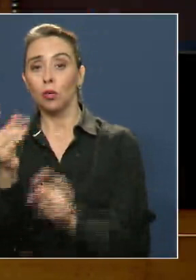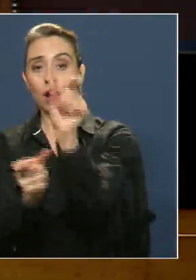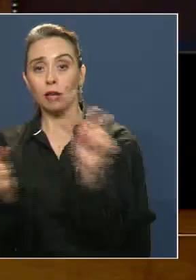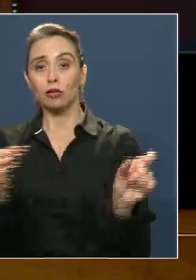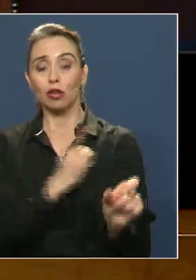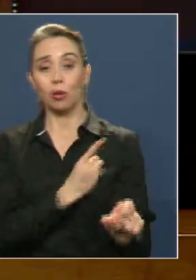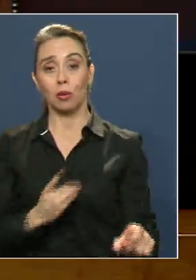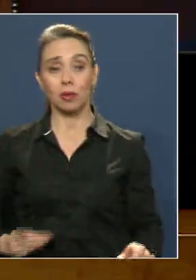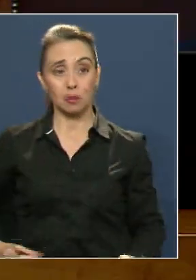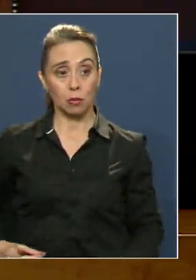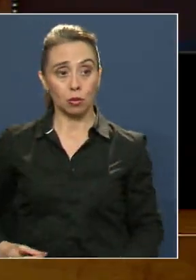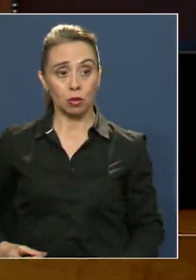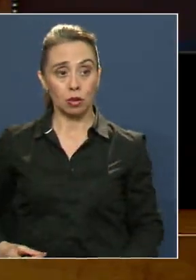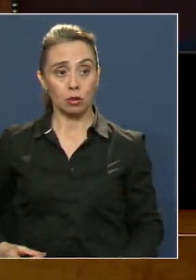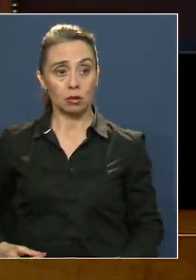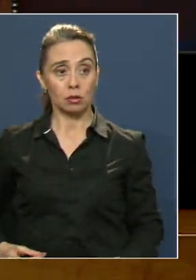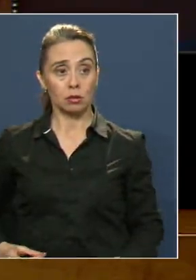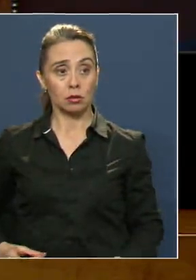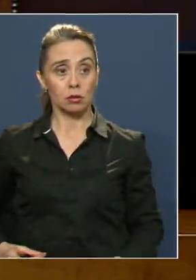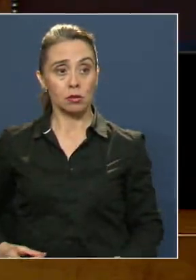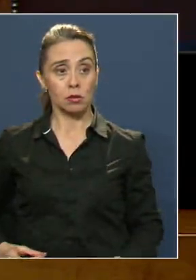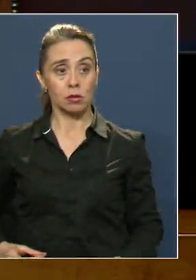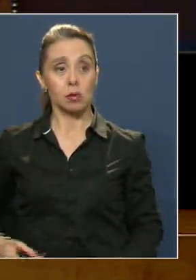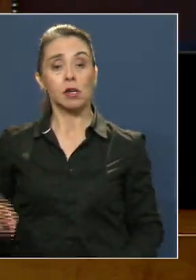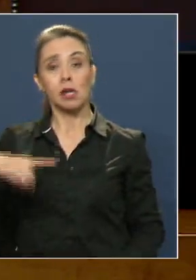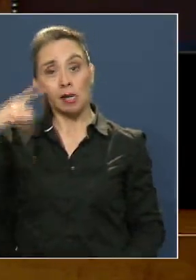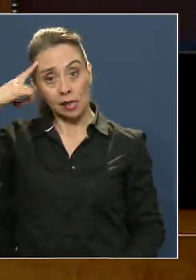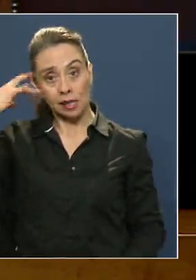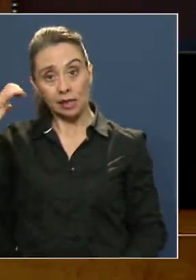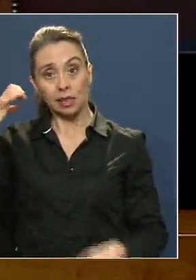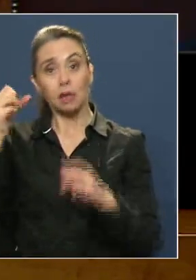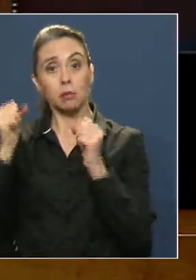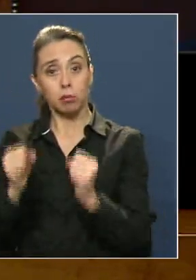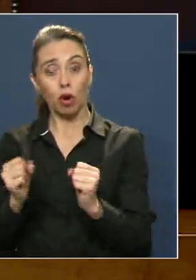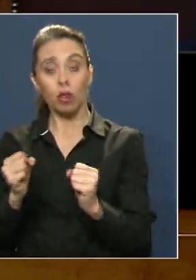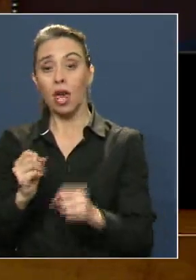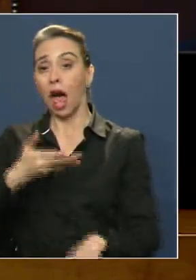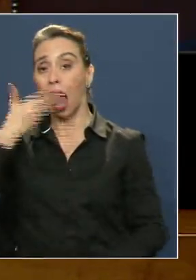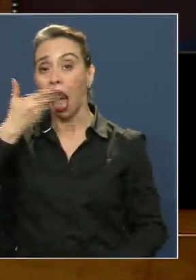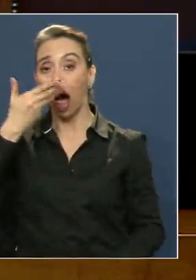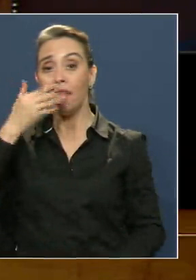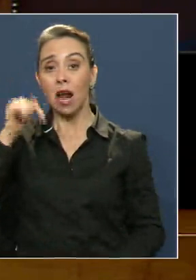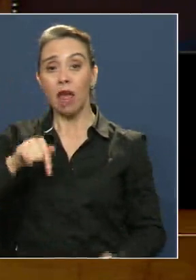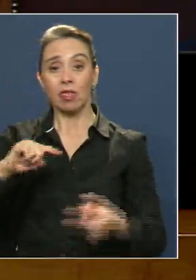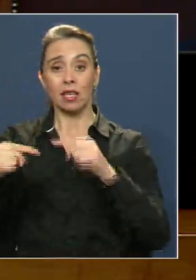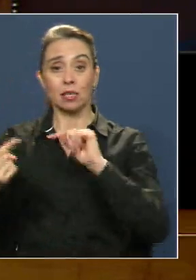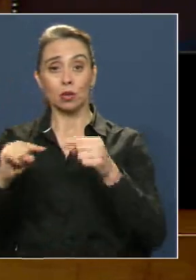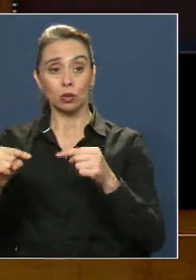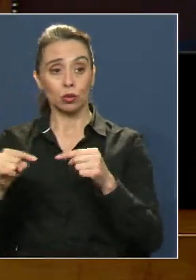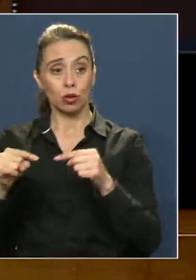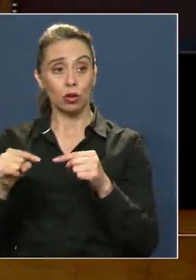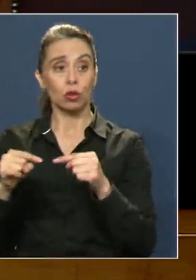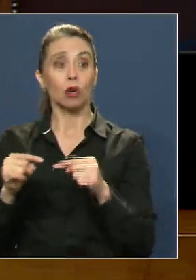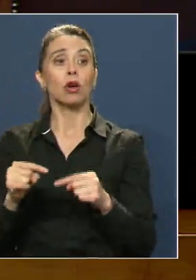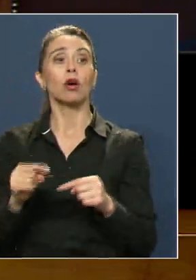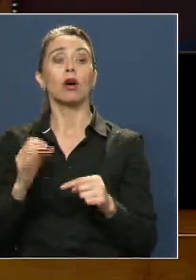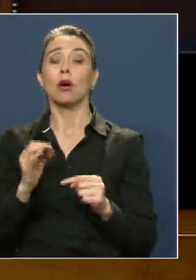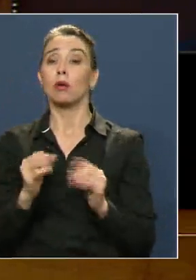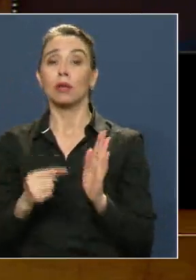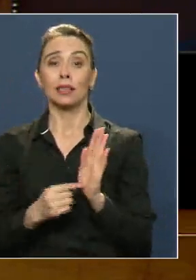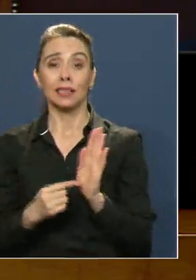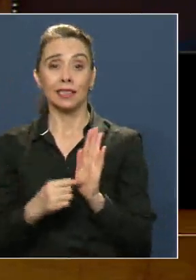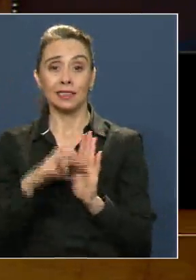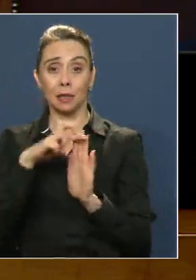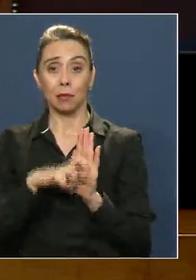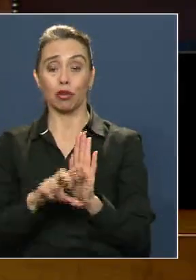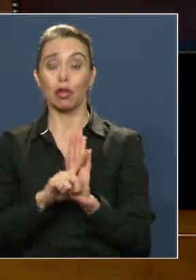parlamentarios que se suponía que podrían intervenir en el debate de hoy, y de acuerdo a la urgencia que